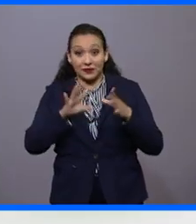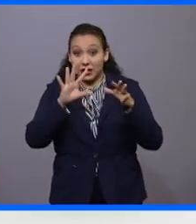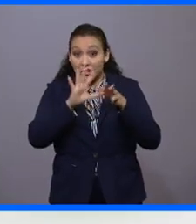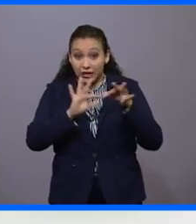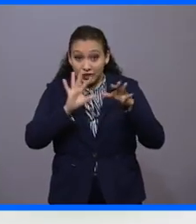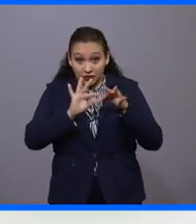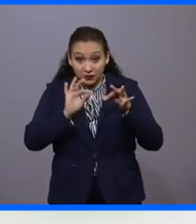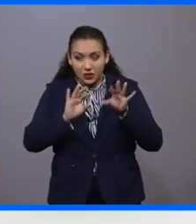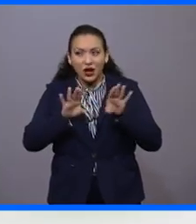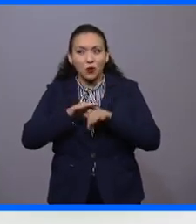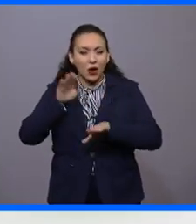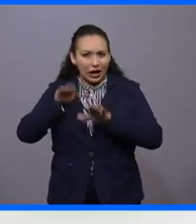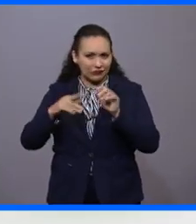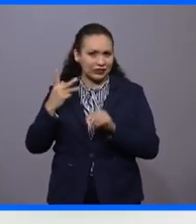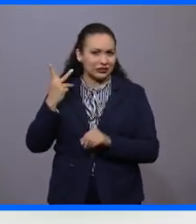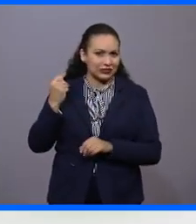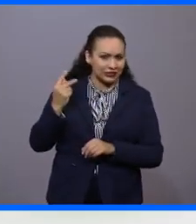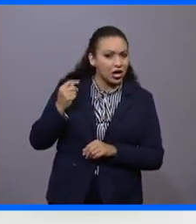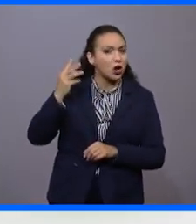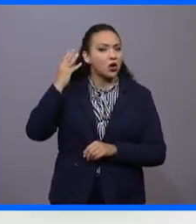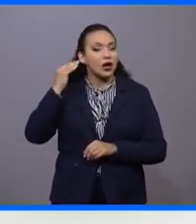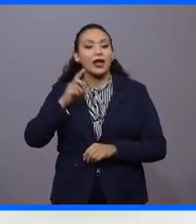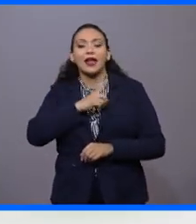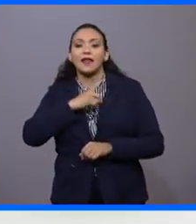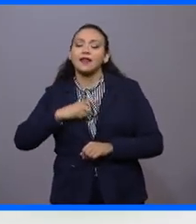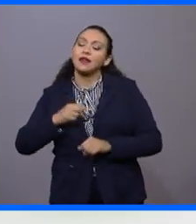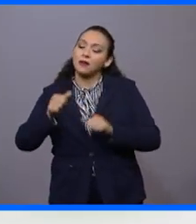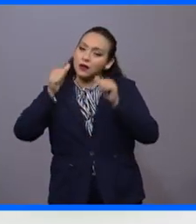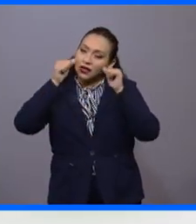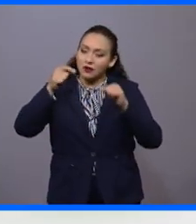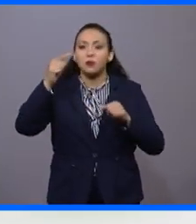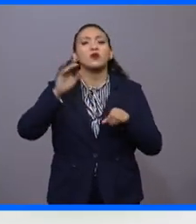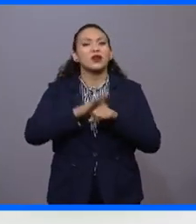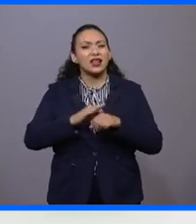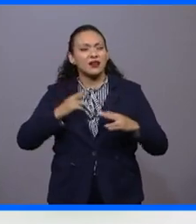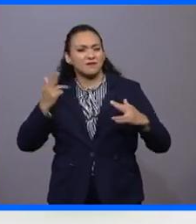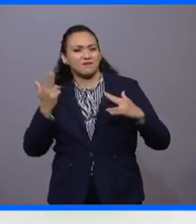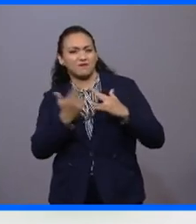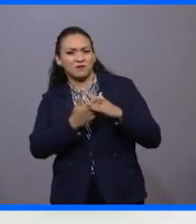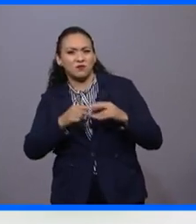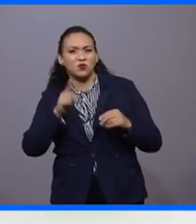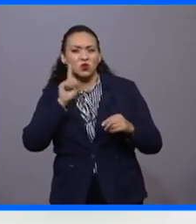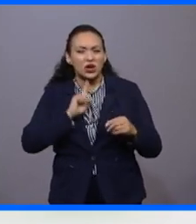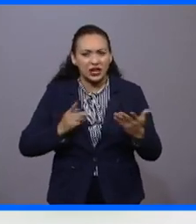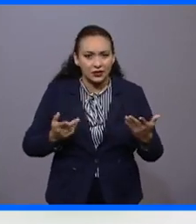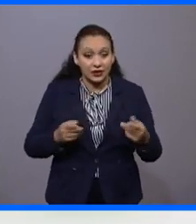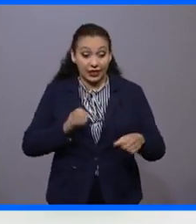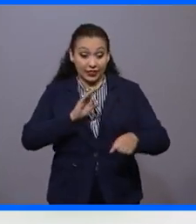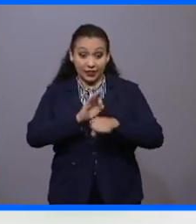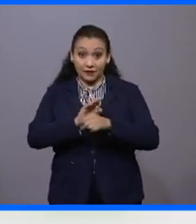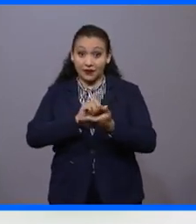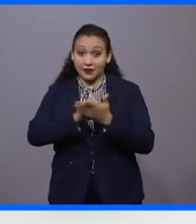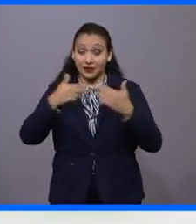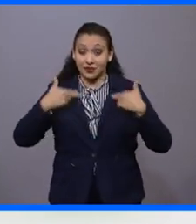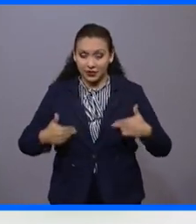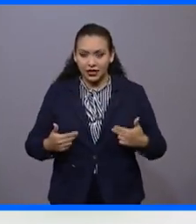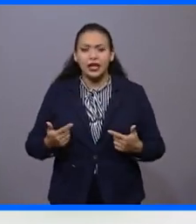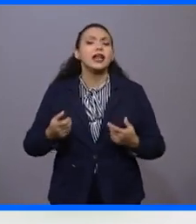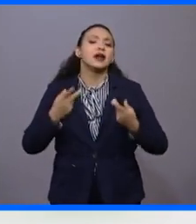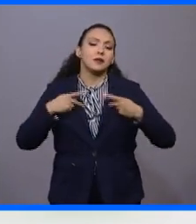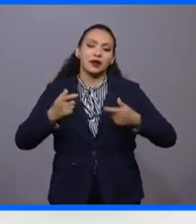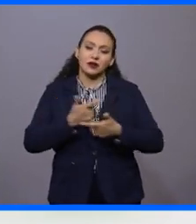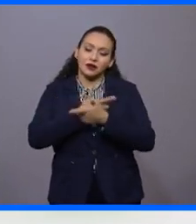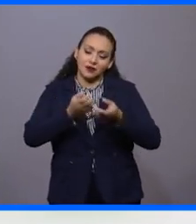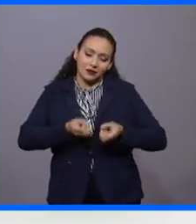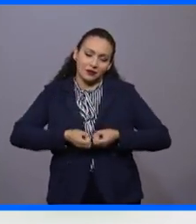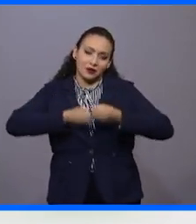los medios de comunicación deben abordar la violencia feminicida, la defensa de derechos humanos, la libertad de expresión, el papel